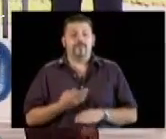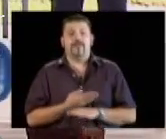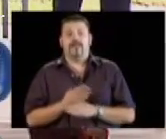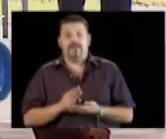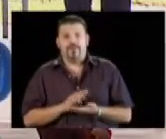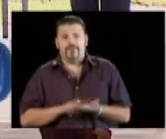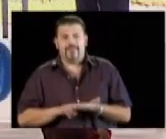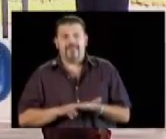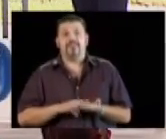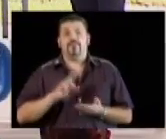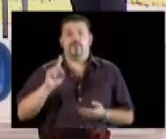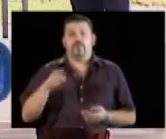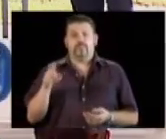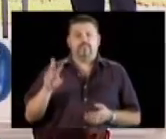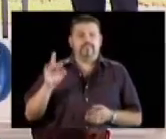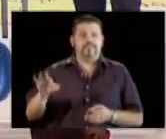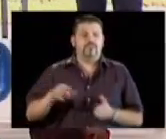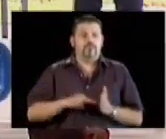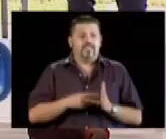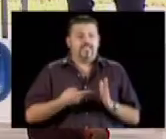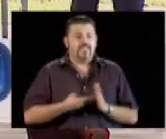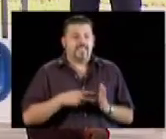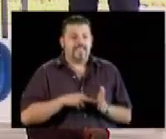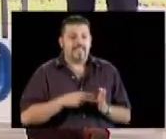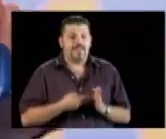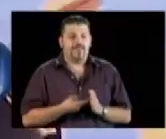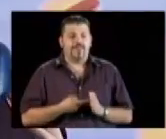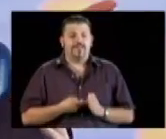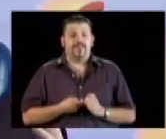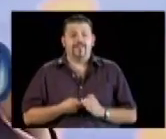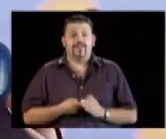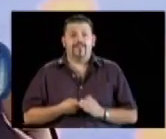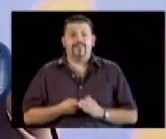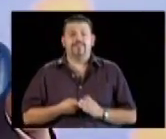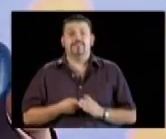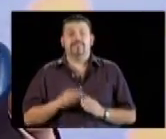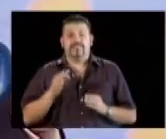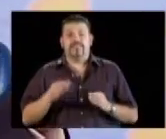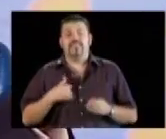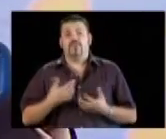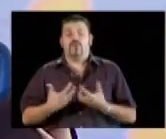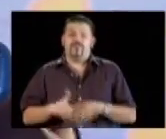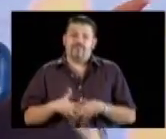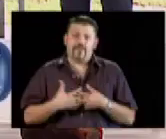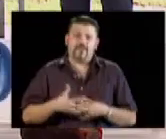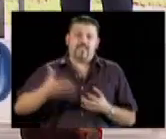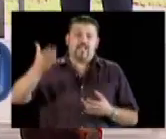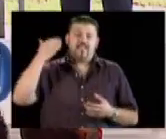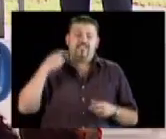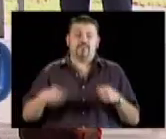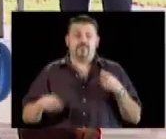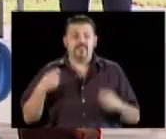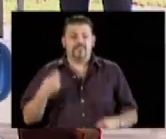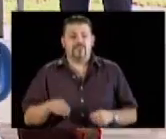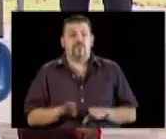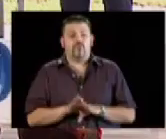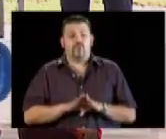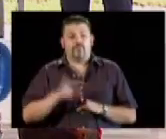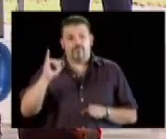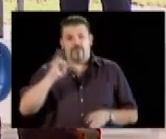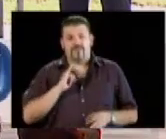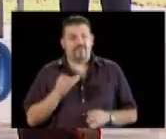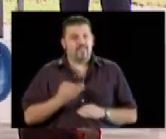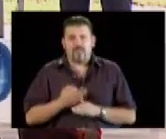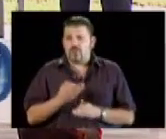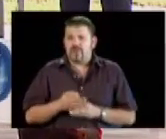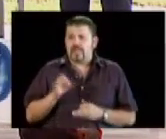disque era ingeniero. Disque, porque todavía en aquel entonces todavía no era. Trabajaba en una fábrica de plástico, ¿sí? Como jefe de... Y les digo una cosa, y está